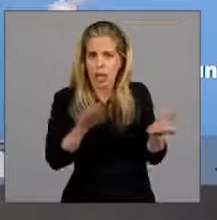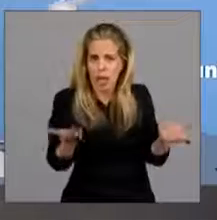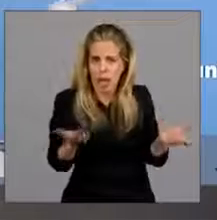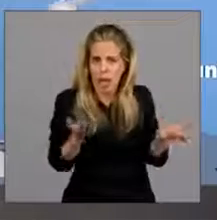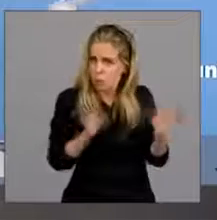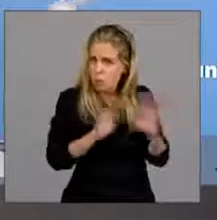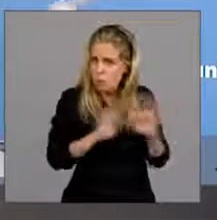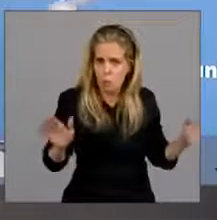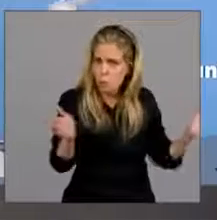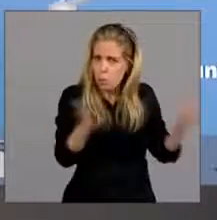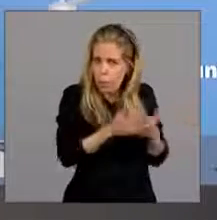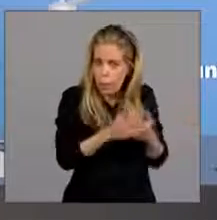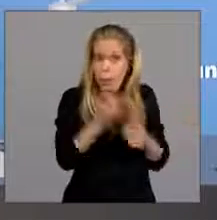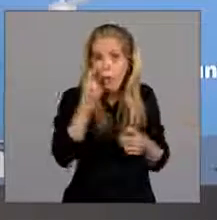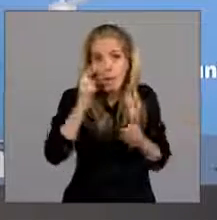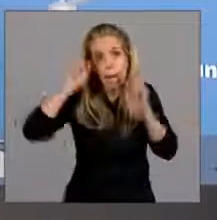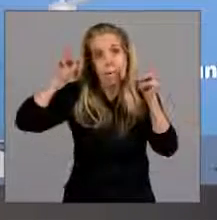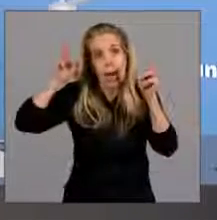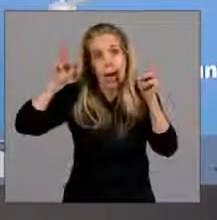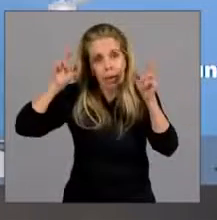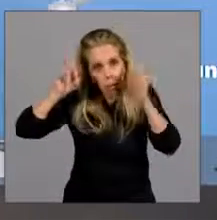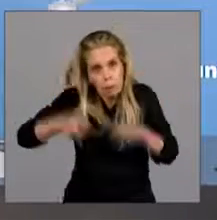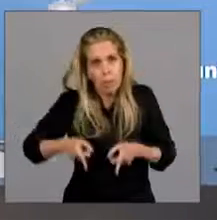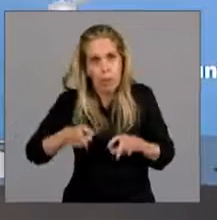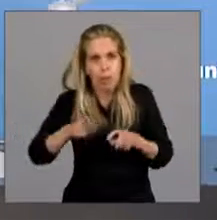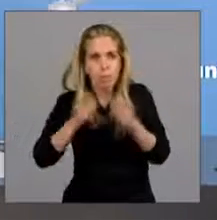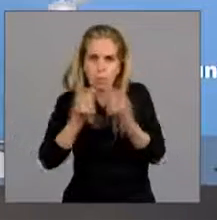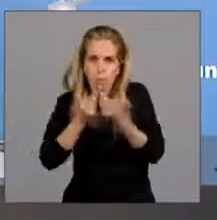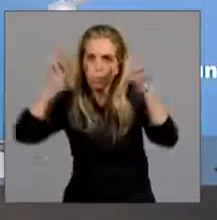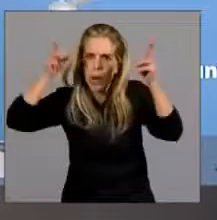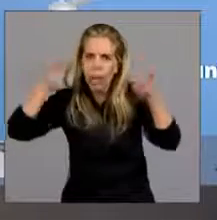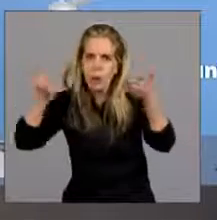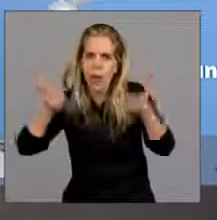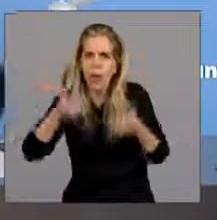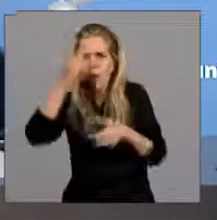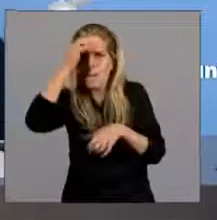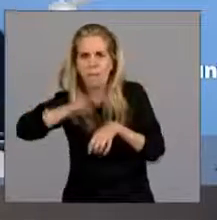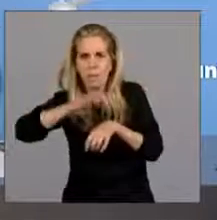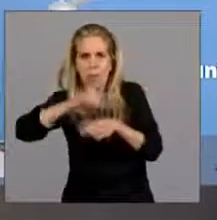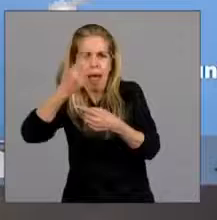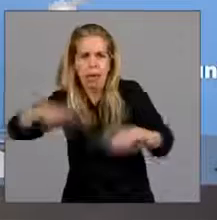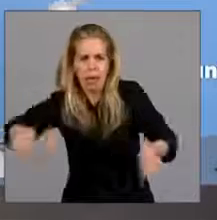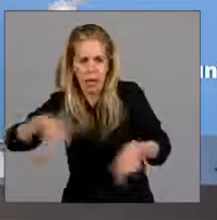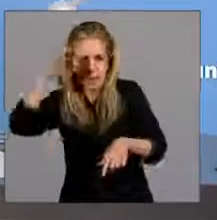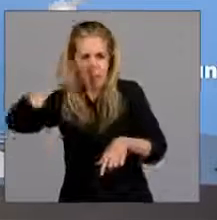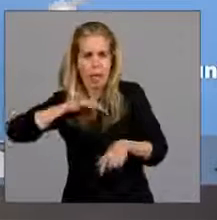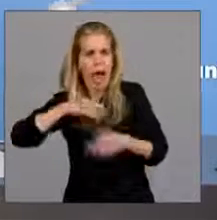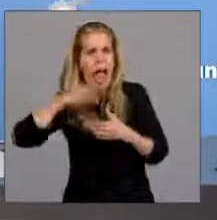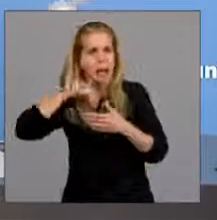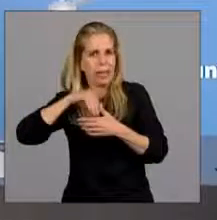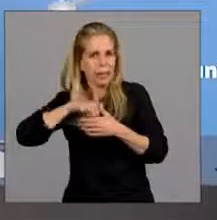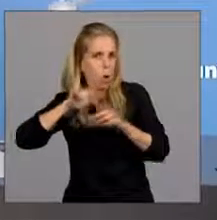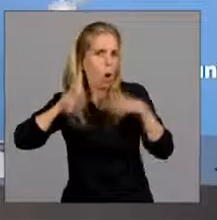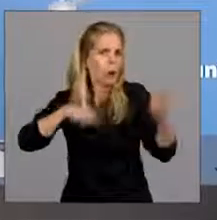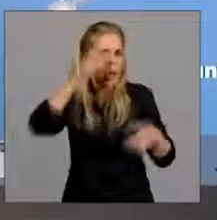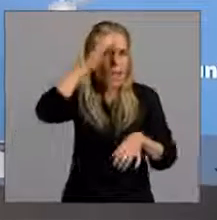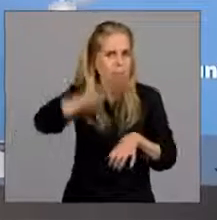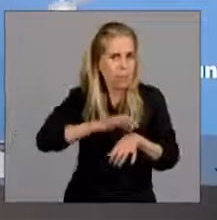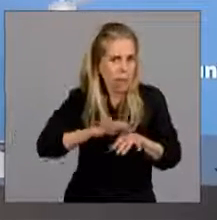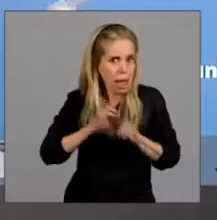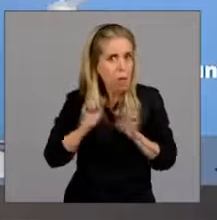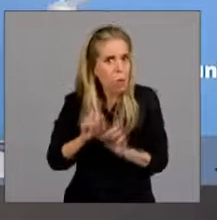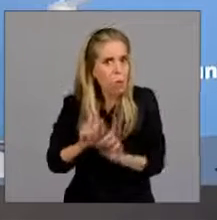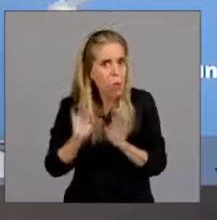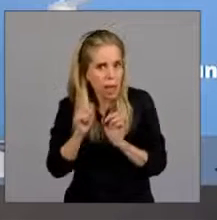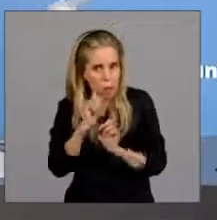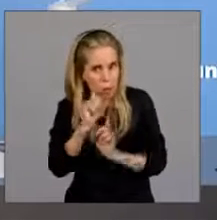los maestros, porque muchos maestros también tienen enfermedades prevalentes y están en condiciones de riesgo, y eso hay que moverse con mucho